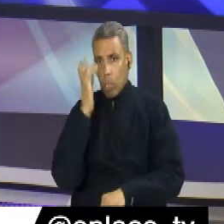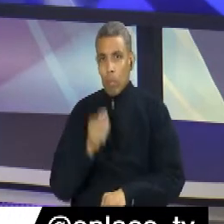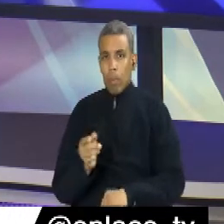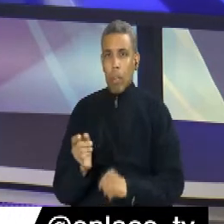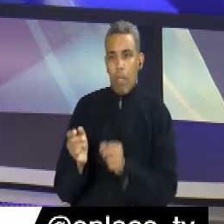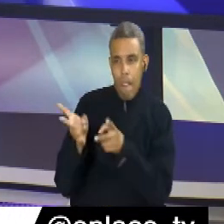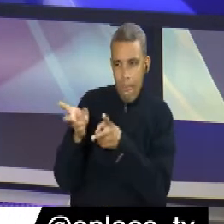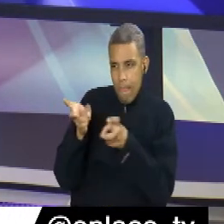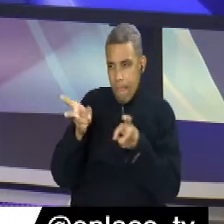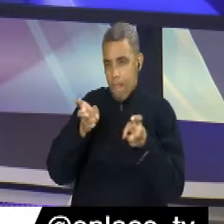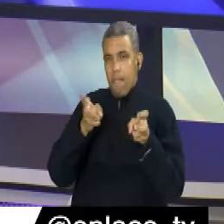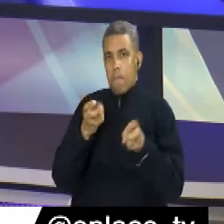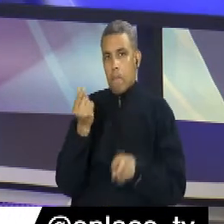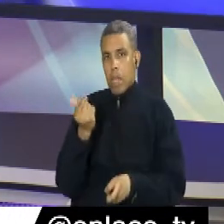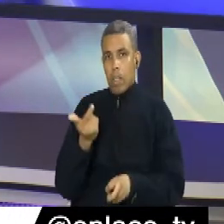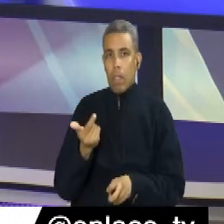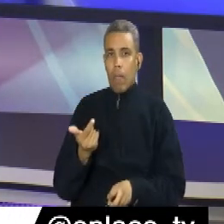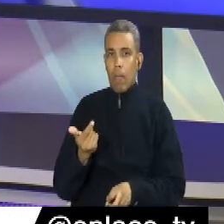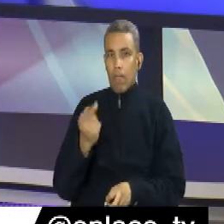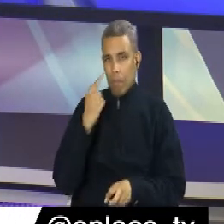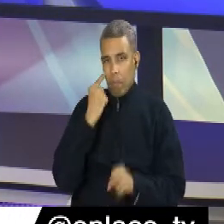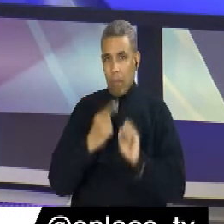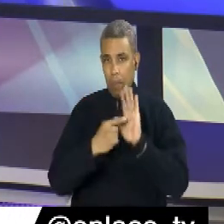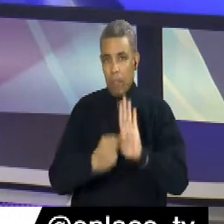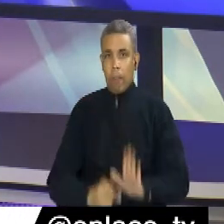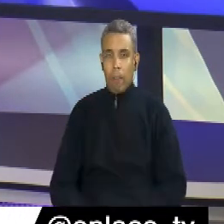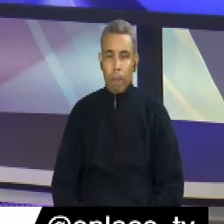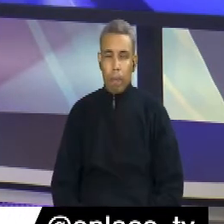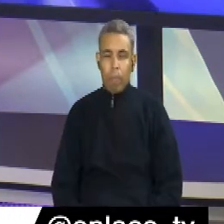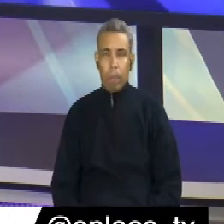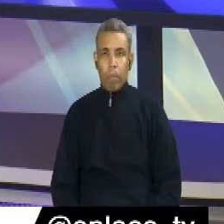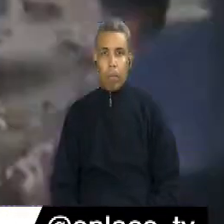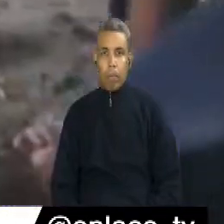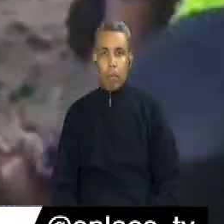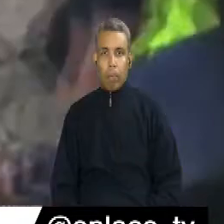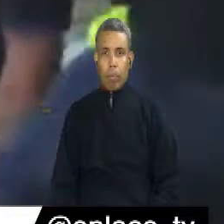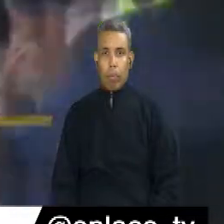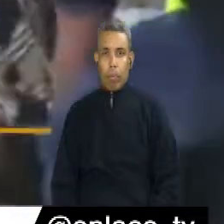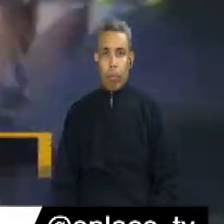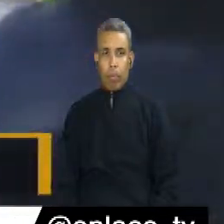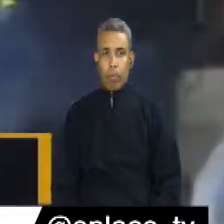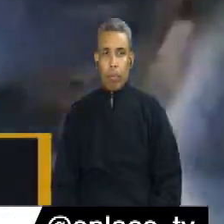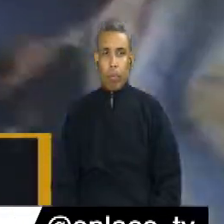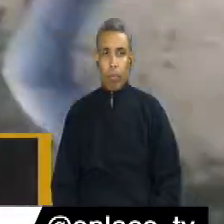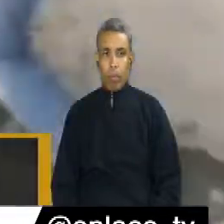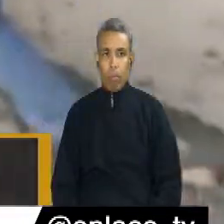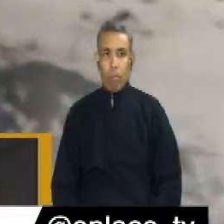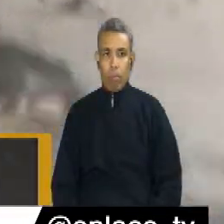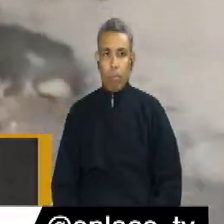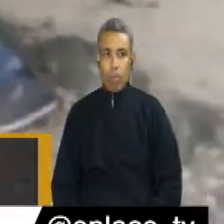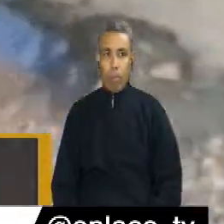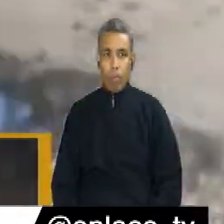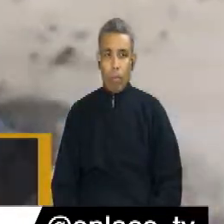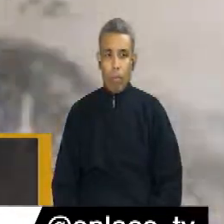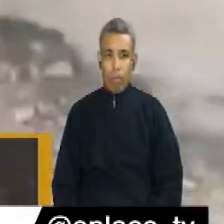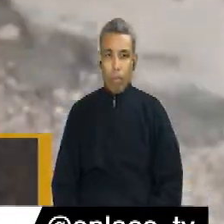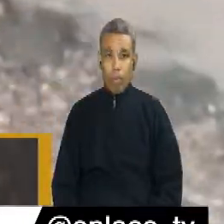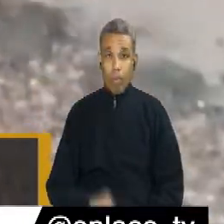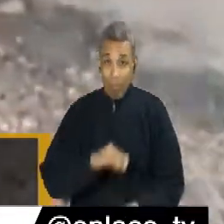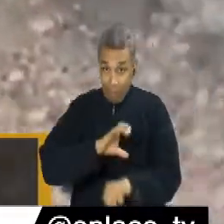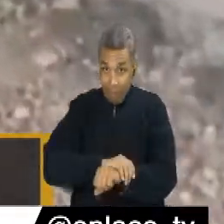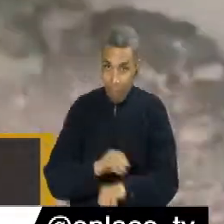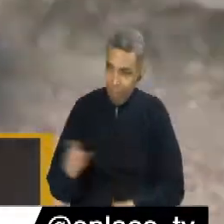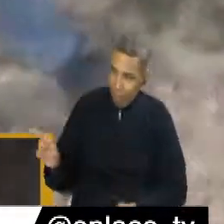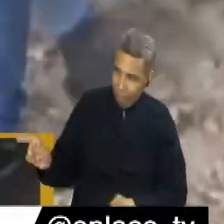por miembros del Ejército de Liberación Nacional, ELN. Ese es el momento en el que los dos presuntos extorsionistas